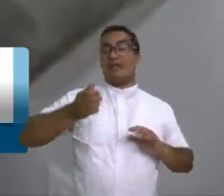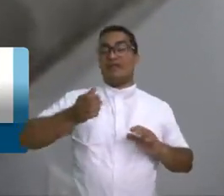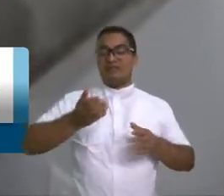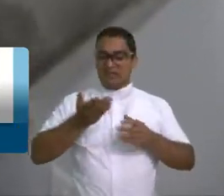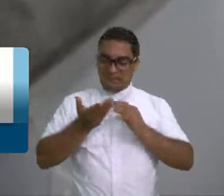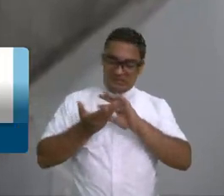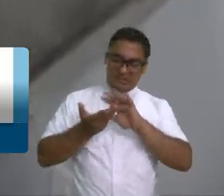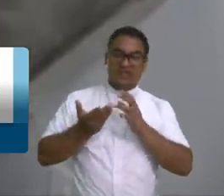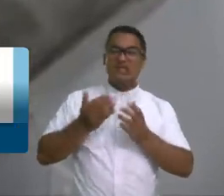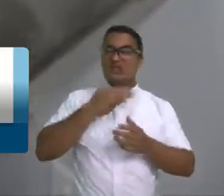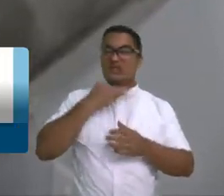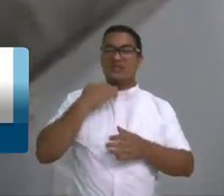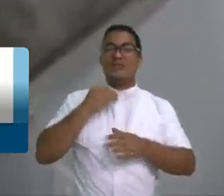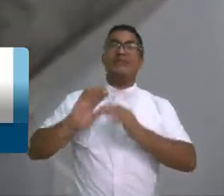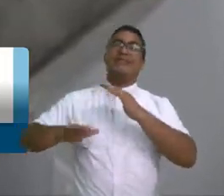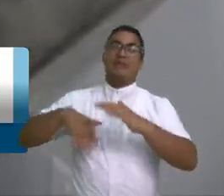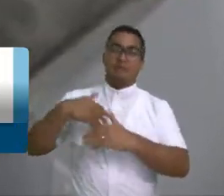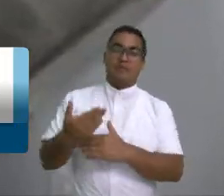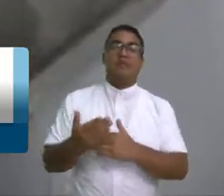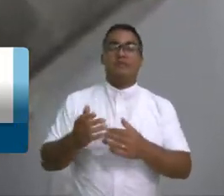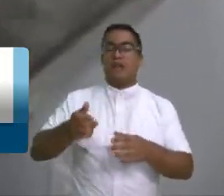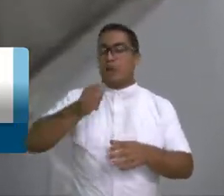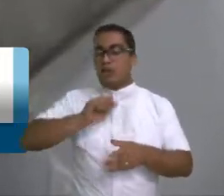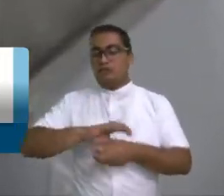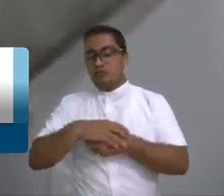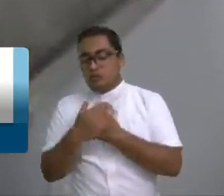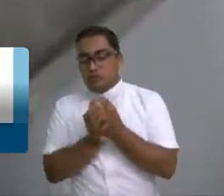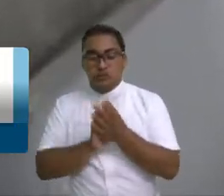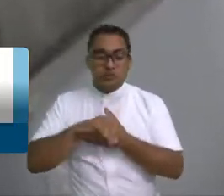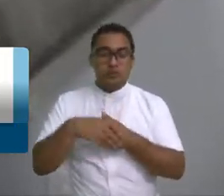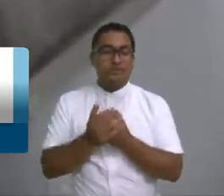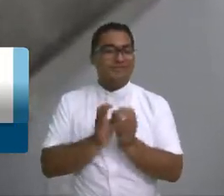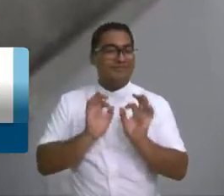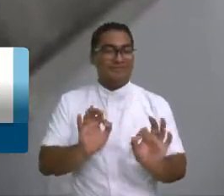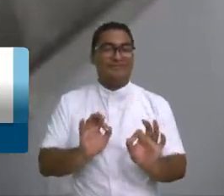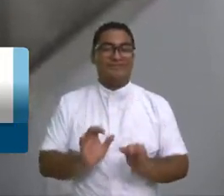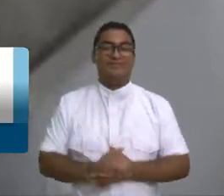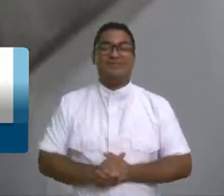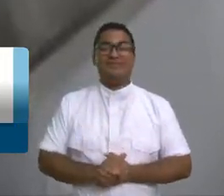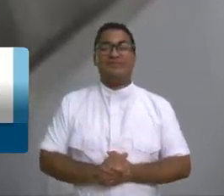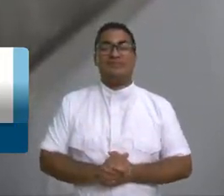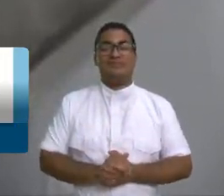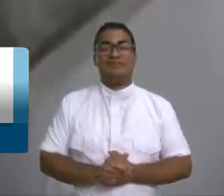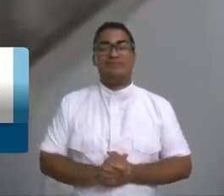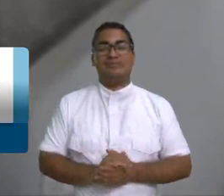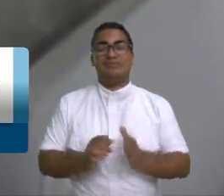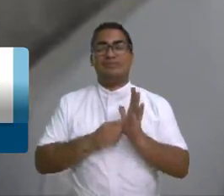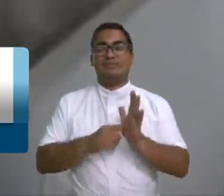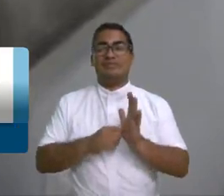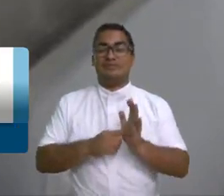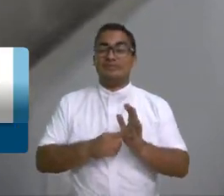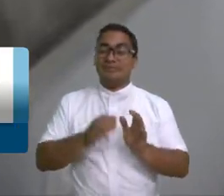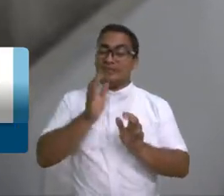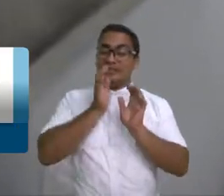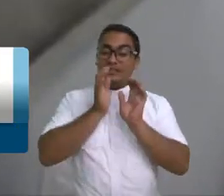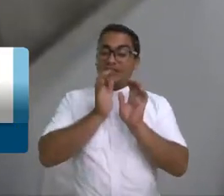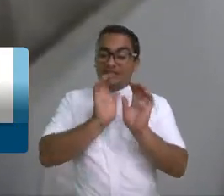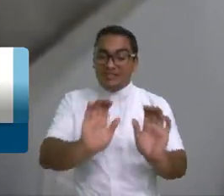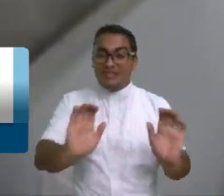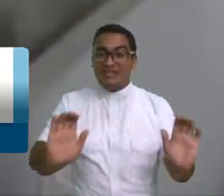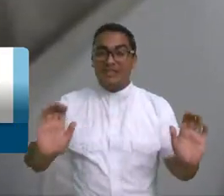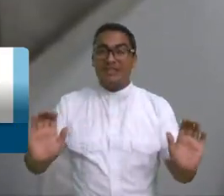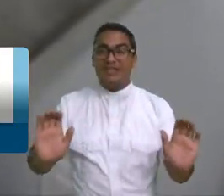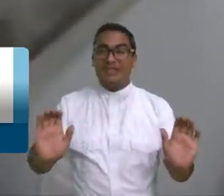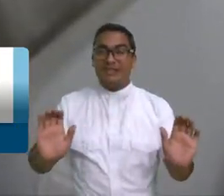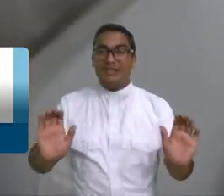¿verdad? La técnica que mencionamos. Lo otro es, a veces estamos atendiendo a los niños, que